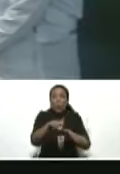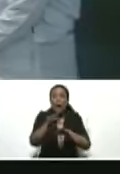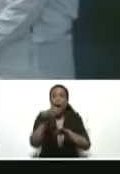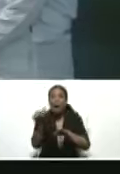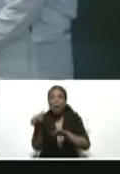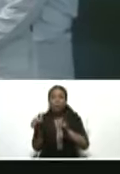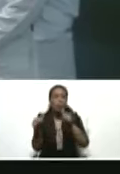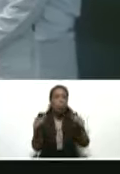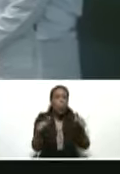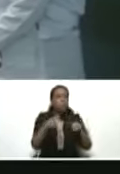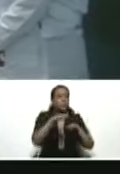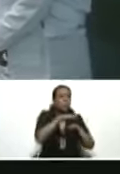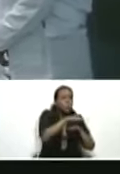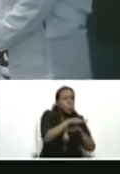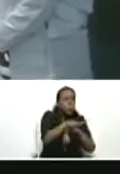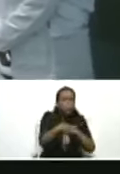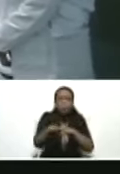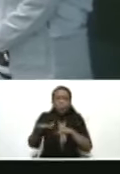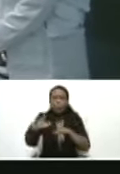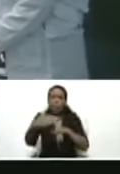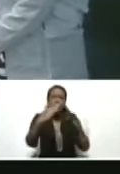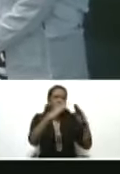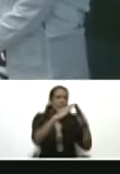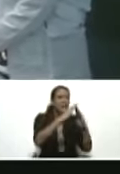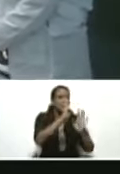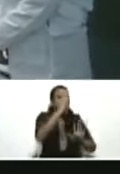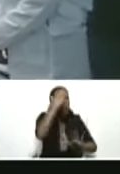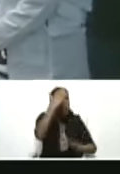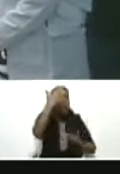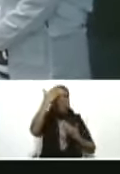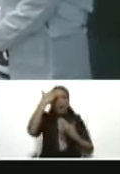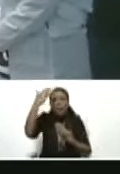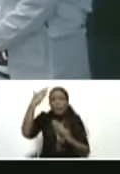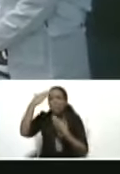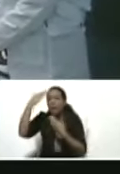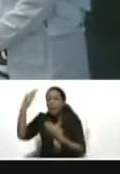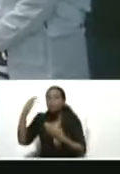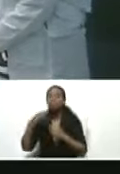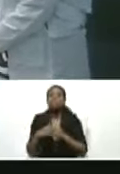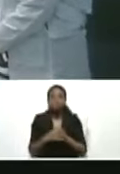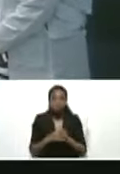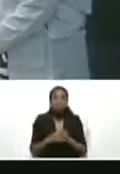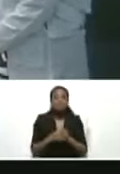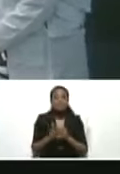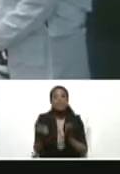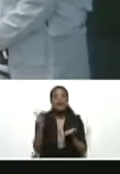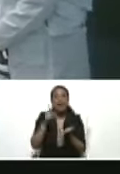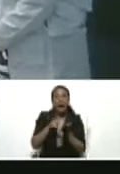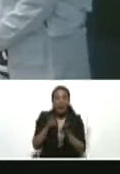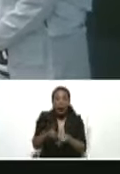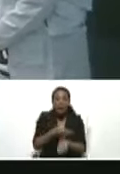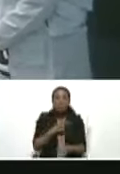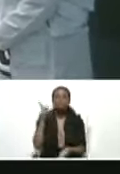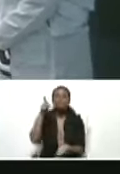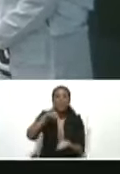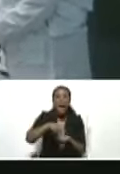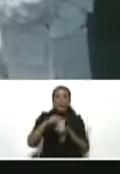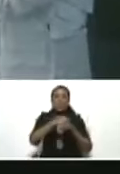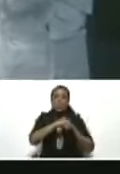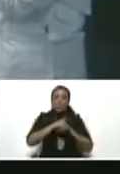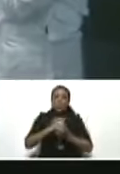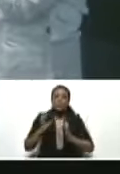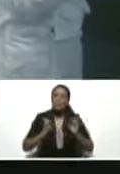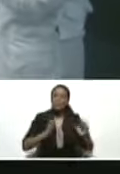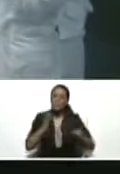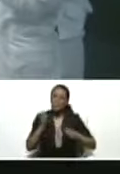cada esquina en cada carretera en cada casa pueblo trujillano tenía que venir y vine y estoy muy